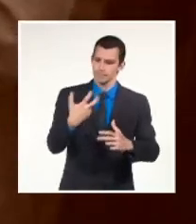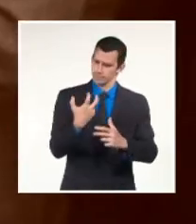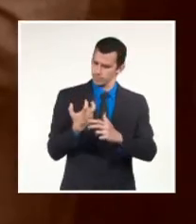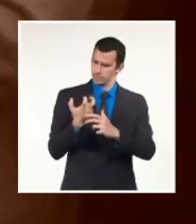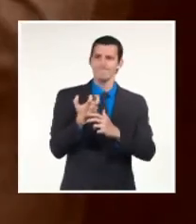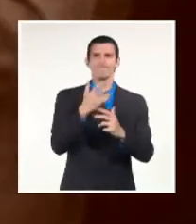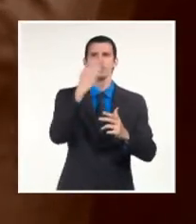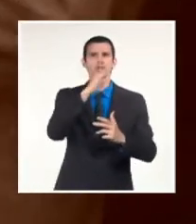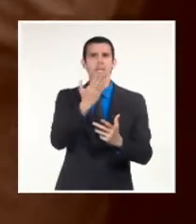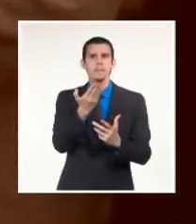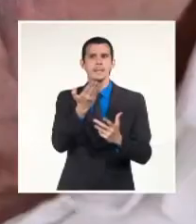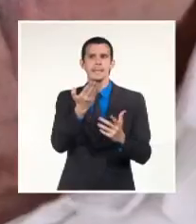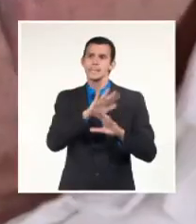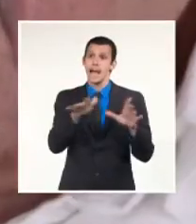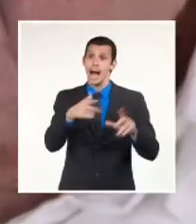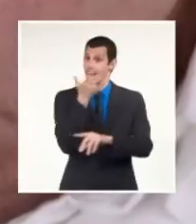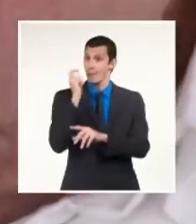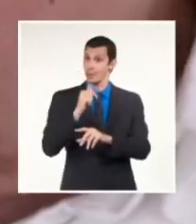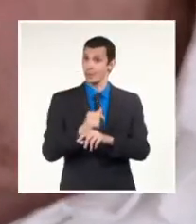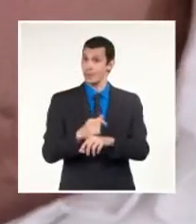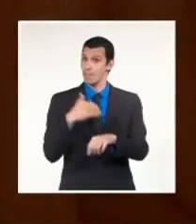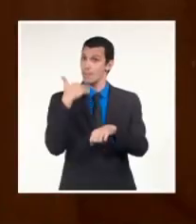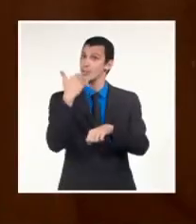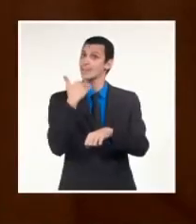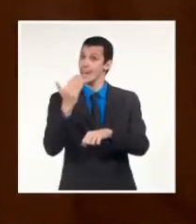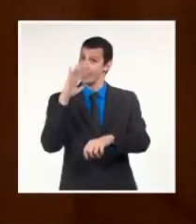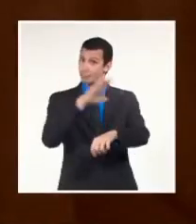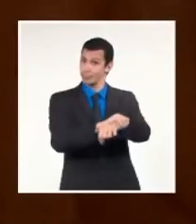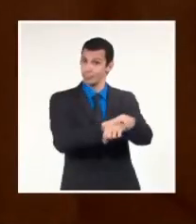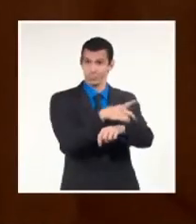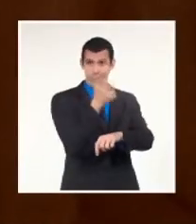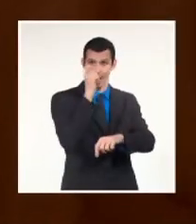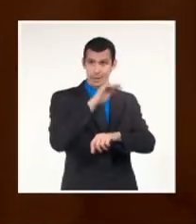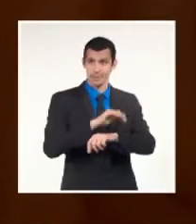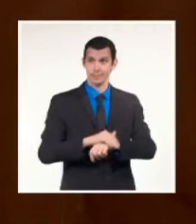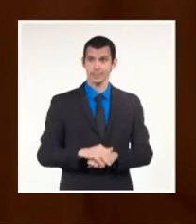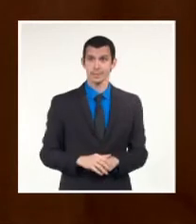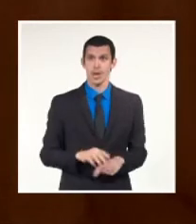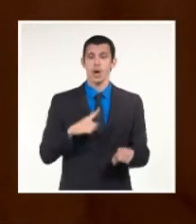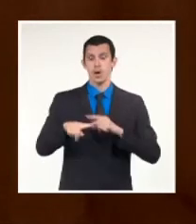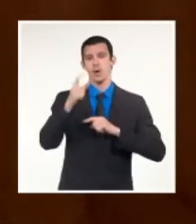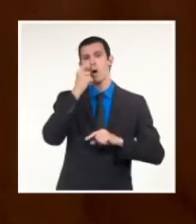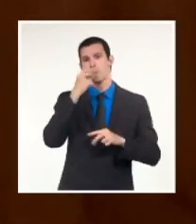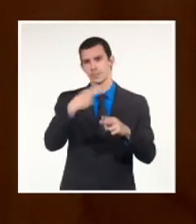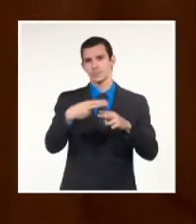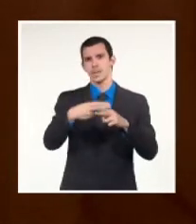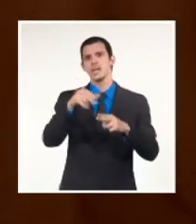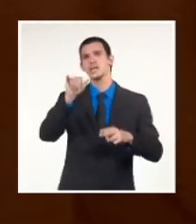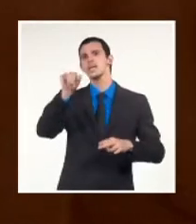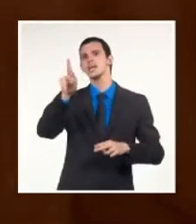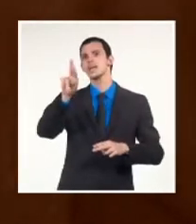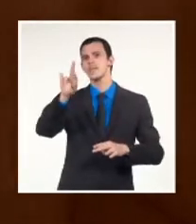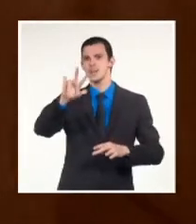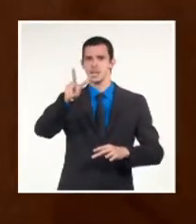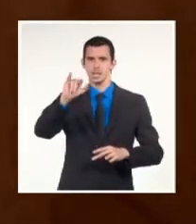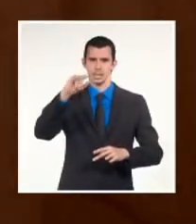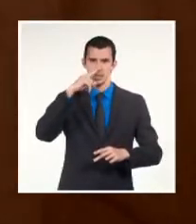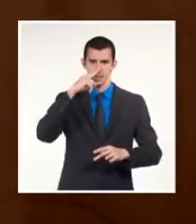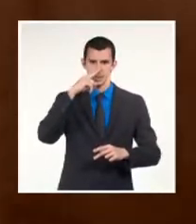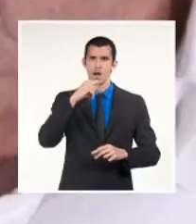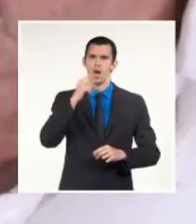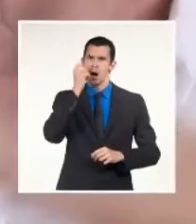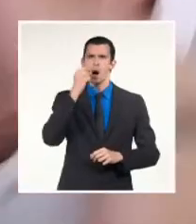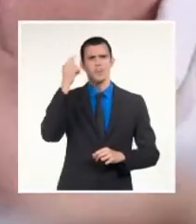chocaron. Y a Irving no lo vi, ya la había combatido en la insurrección del 50 y sabía de tiro y